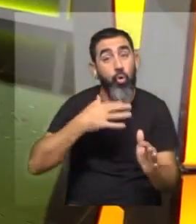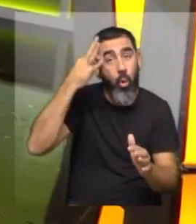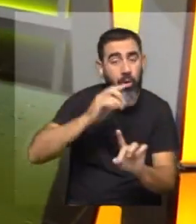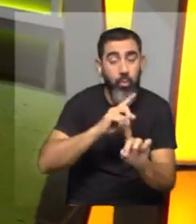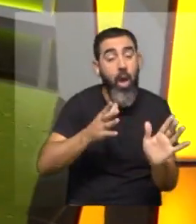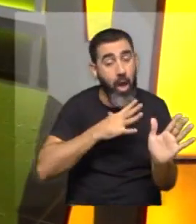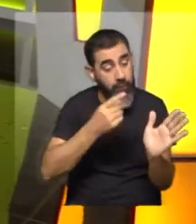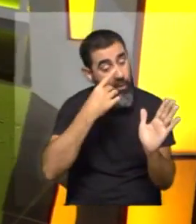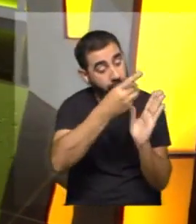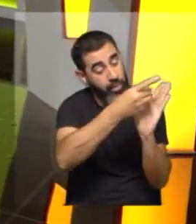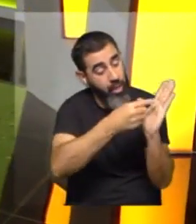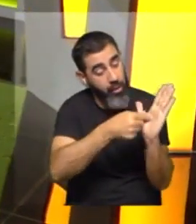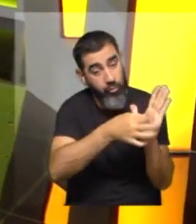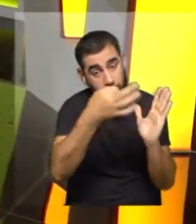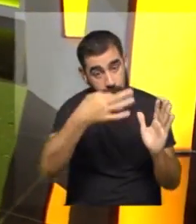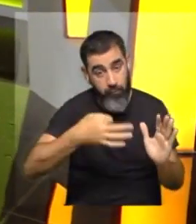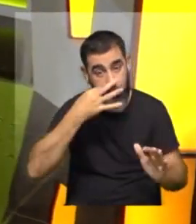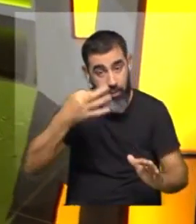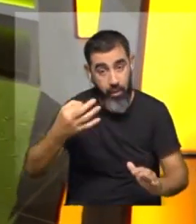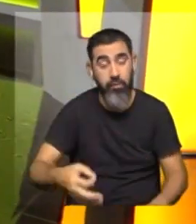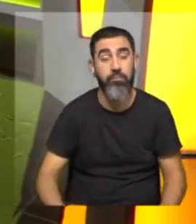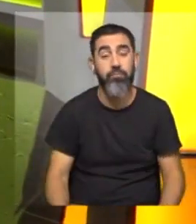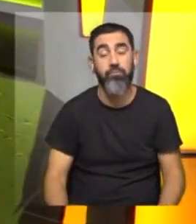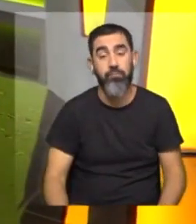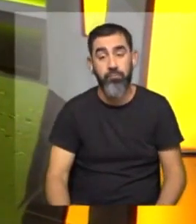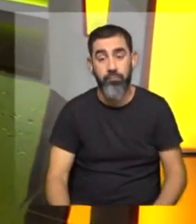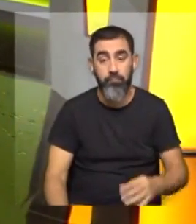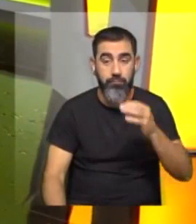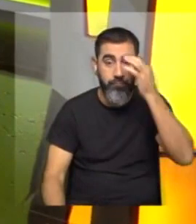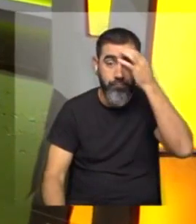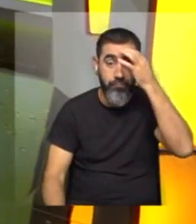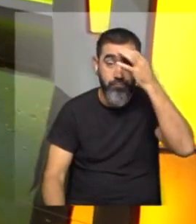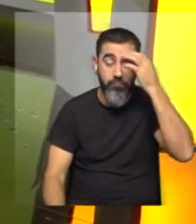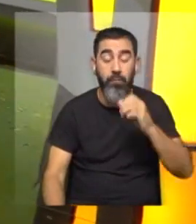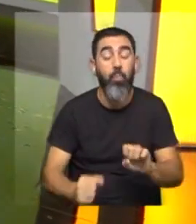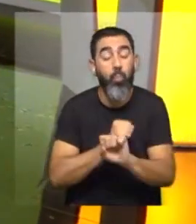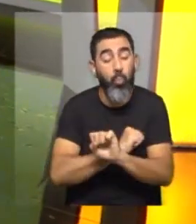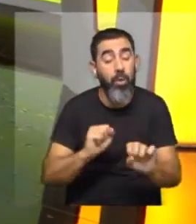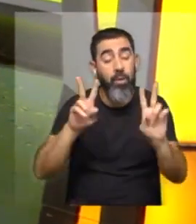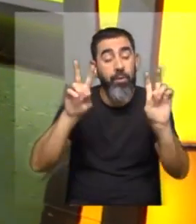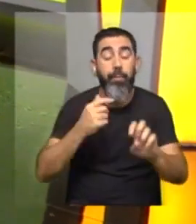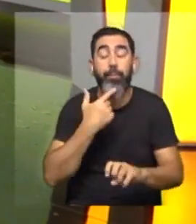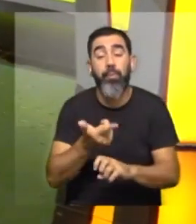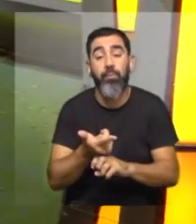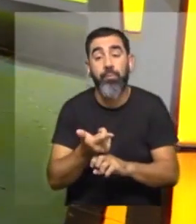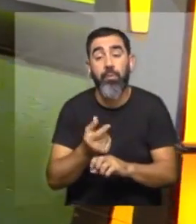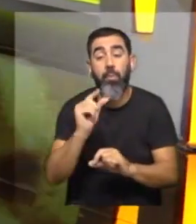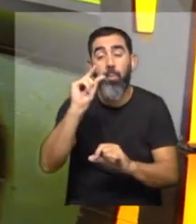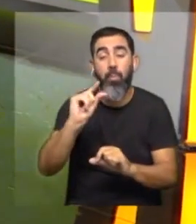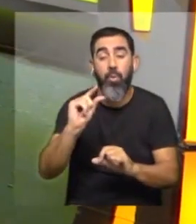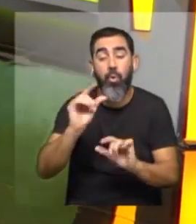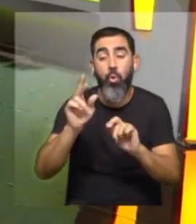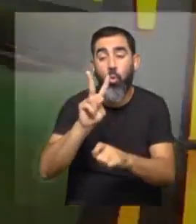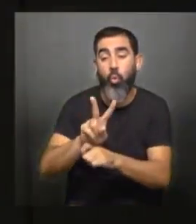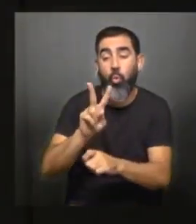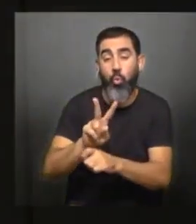los datos que uno extrae de la realidad. Claro. Esto puede tener que ver con, entre otras cosas, también la baja cadencia de